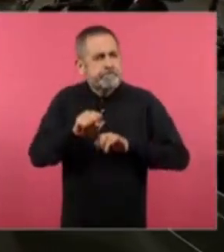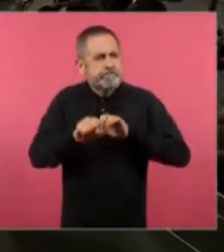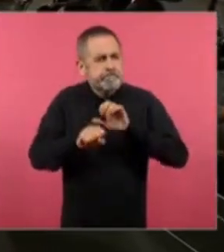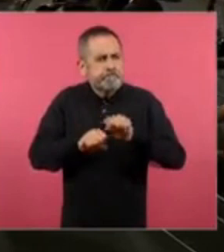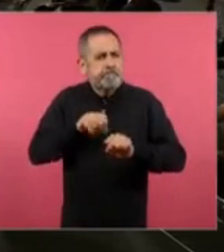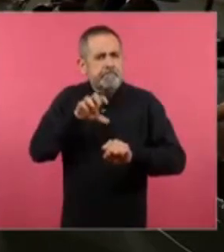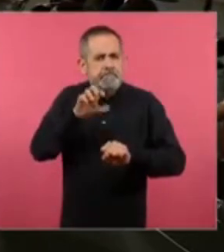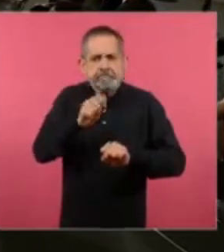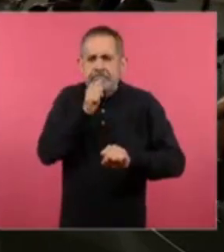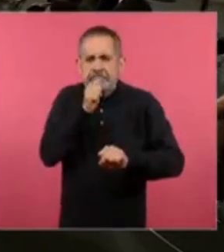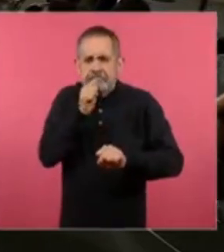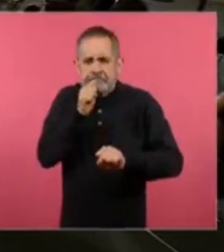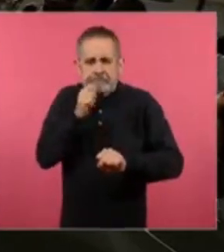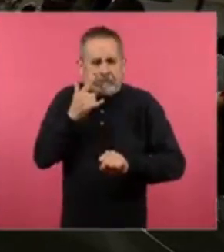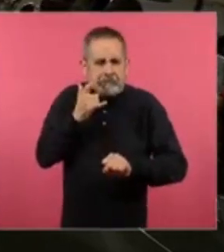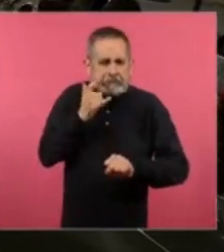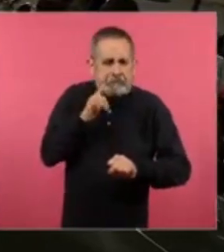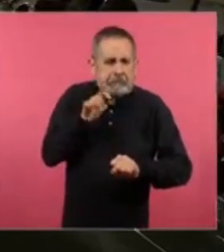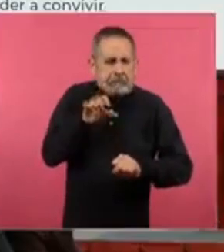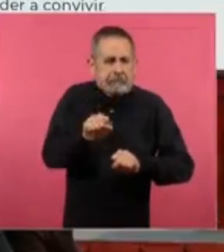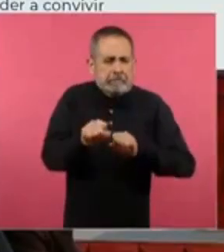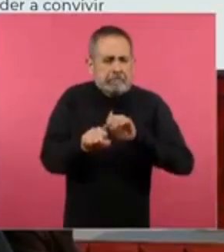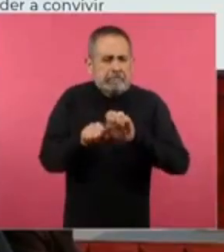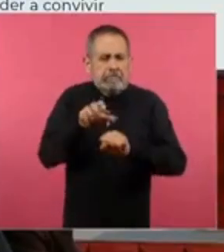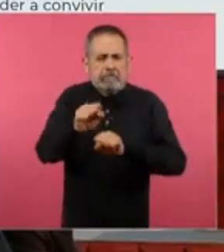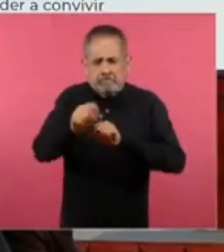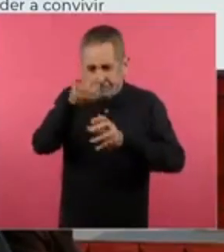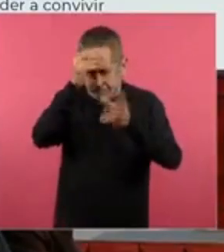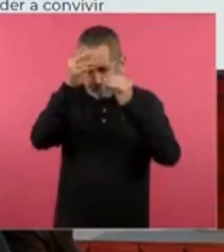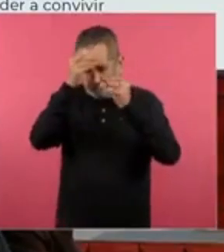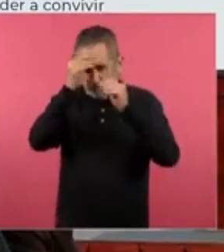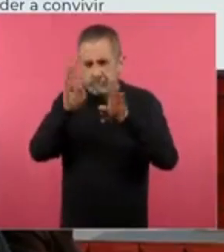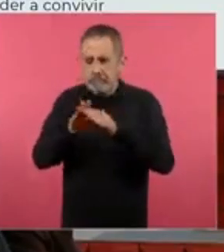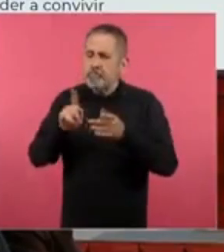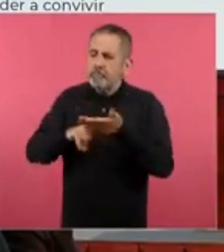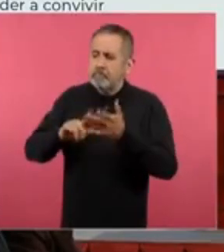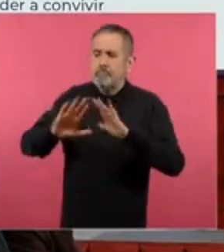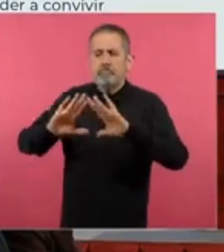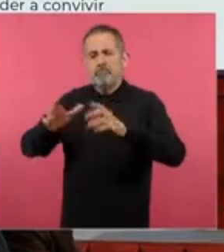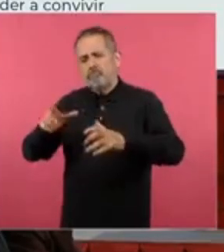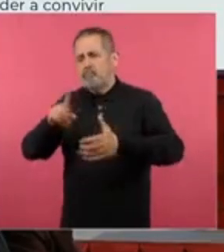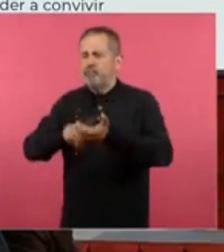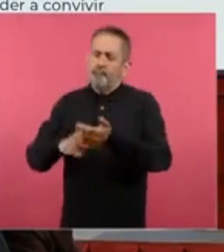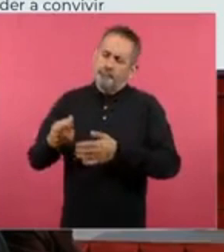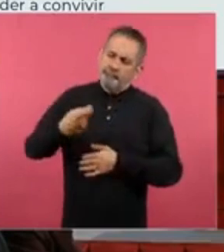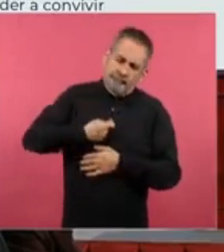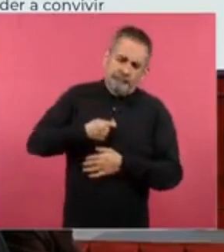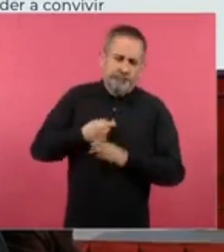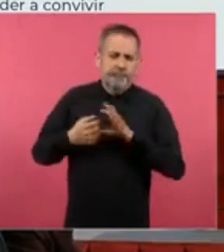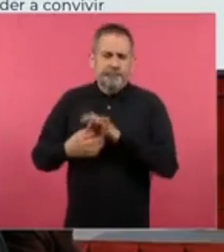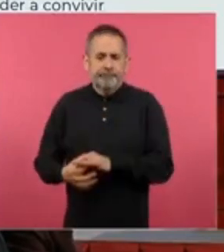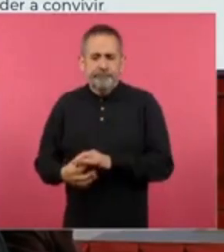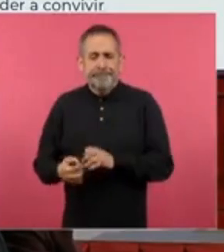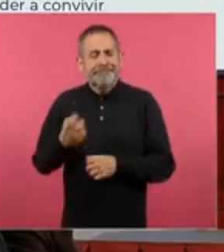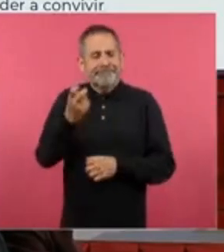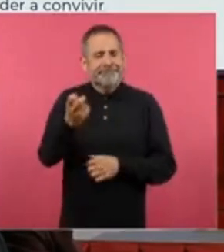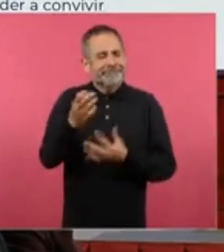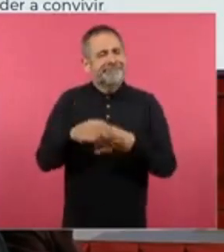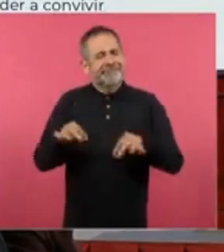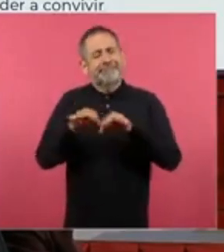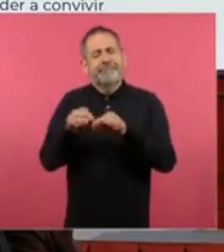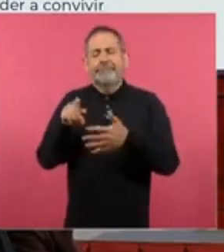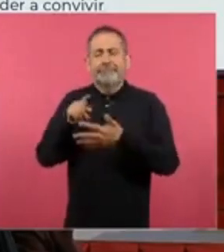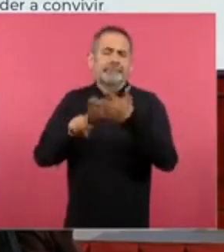vivir en comunidad y con aprender a ser, que tiene que ver con las identidades. Entonces, todas estas cosas